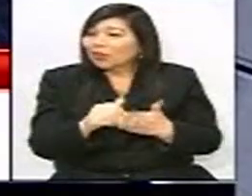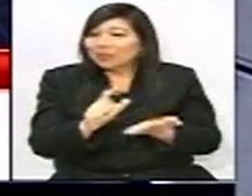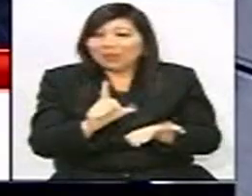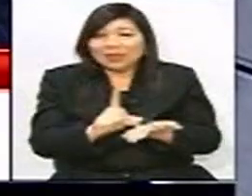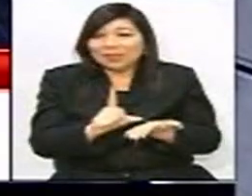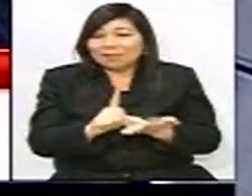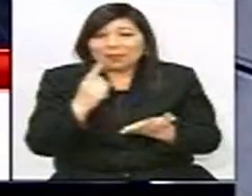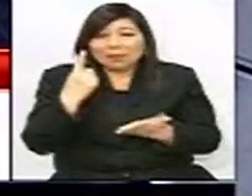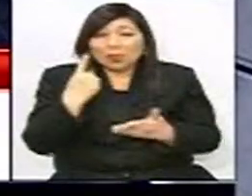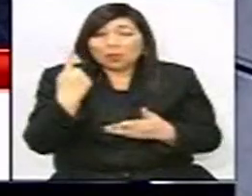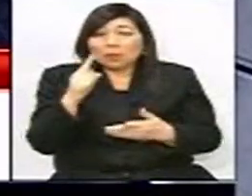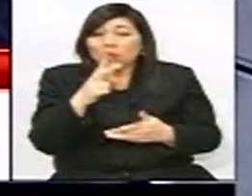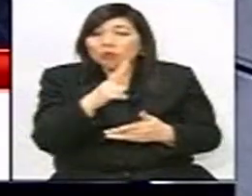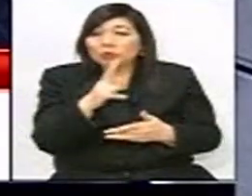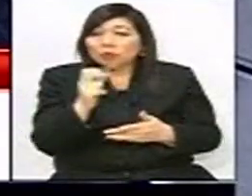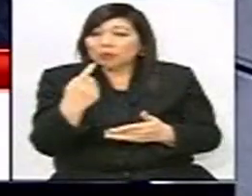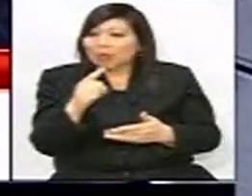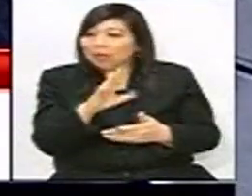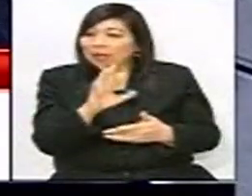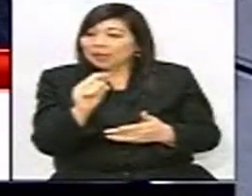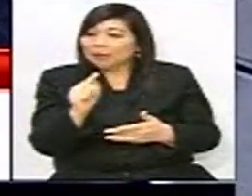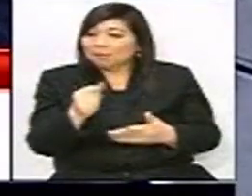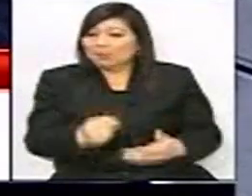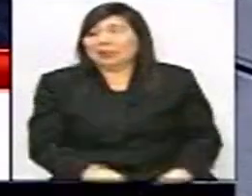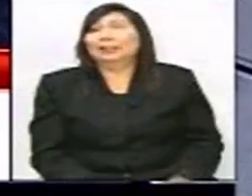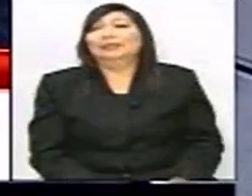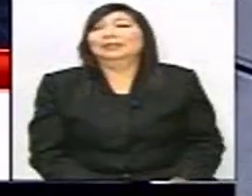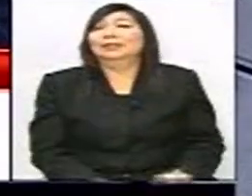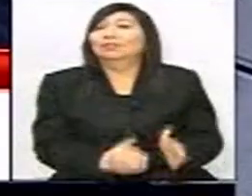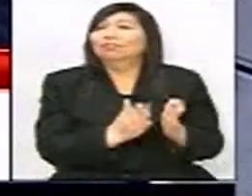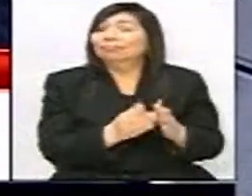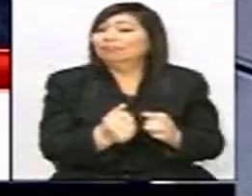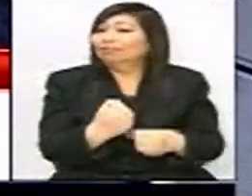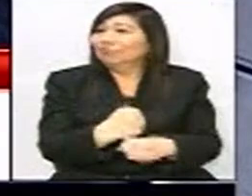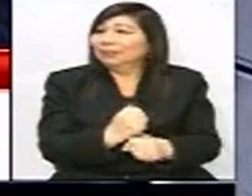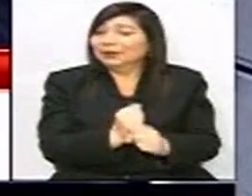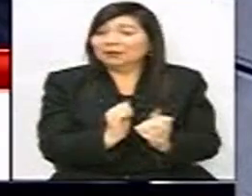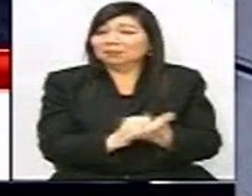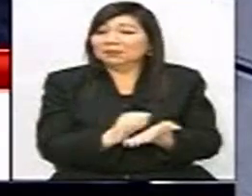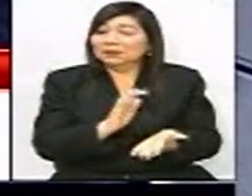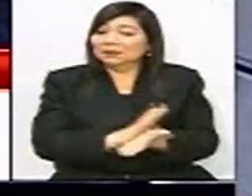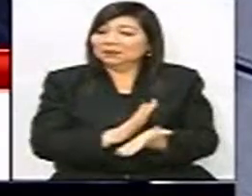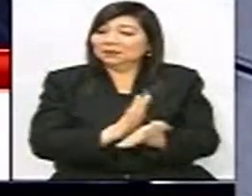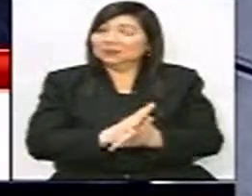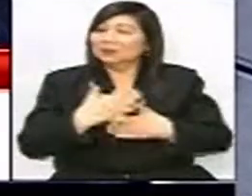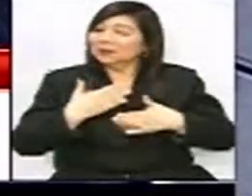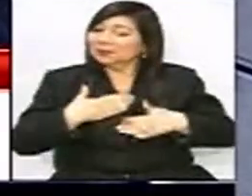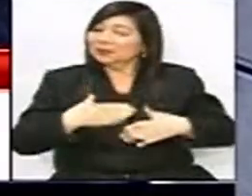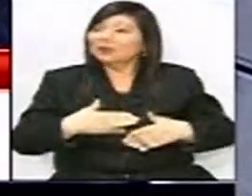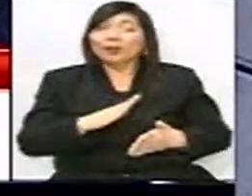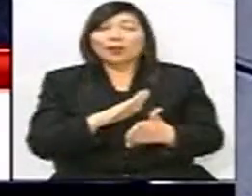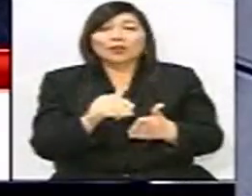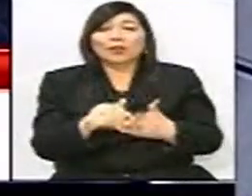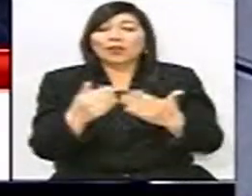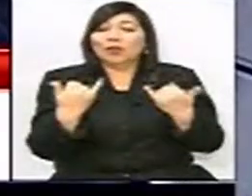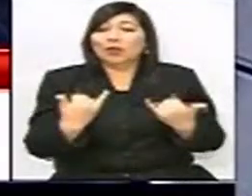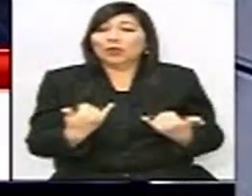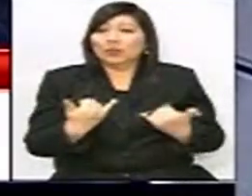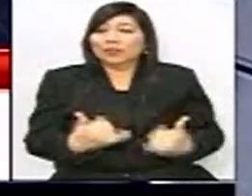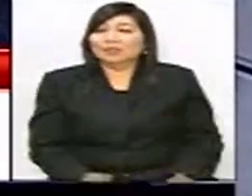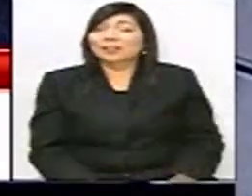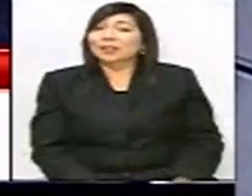cuando estamos pensando en 1.200.000 o 1.500.000, que ya se hubiera terminado esa obra tranquilamente. Todo eso